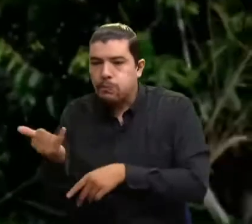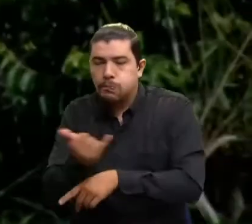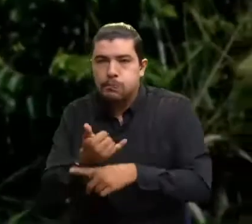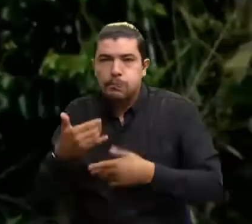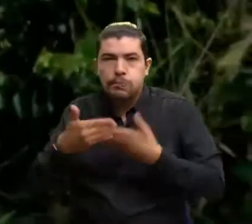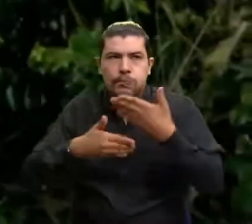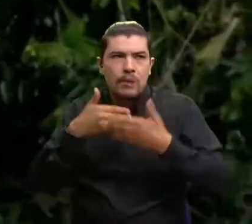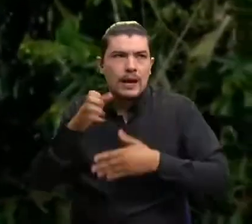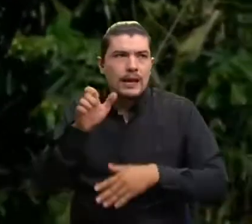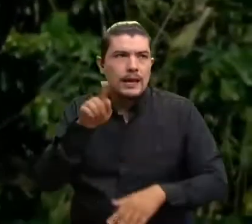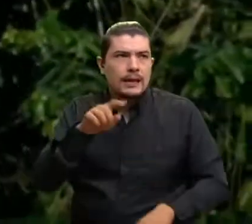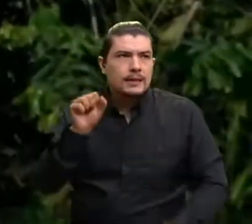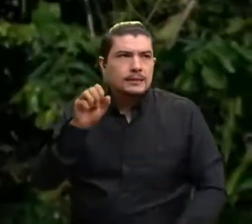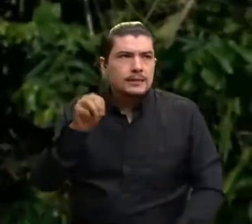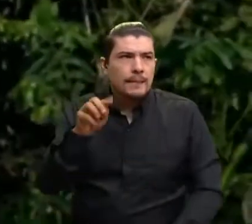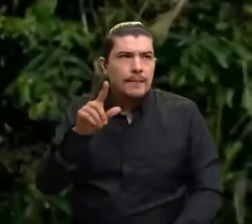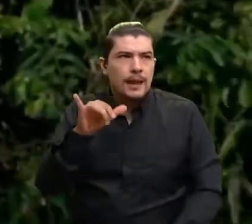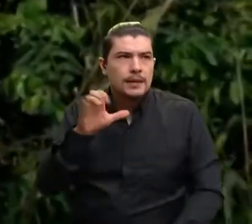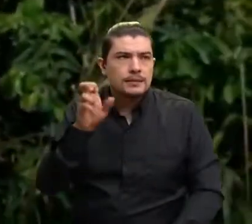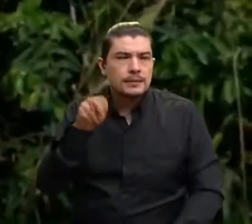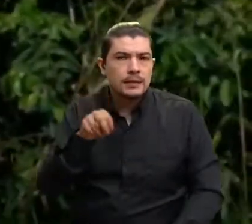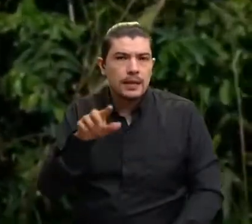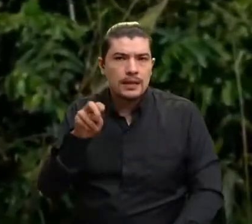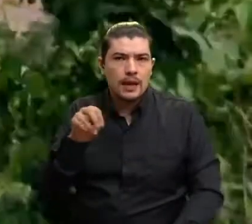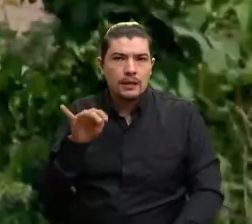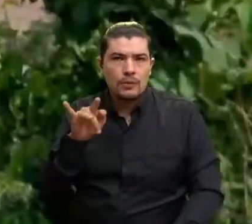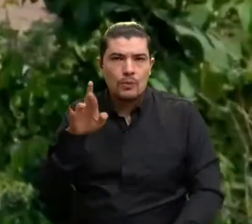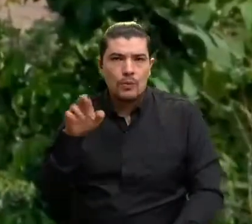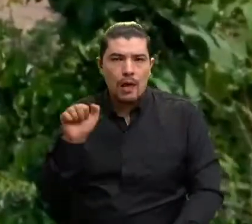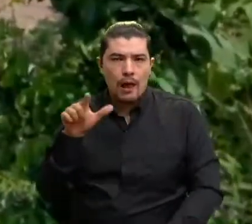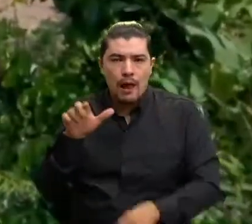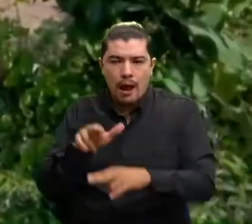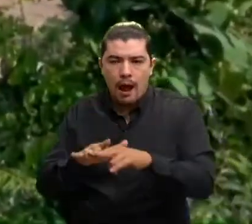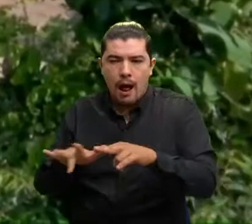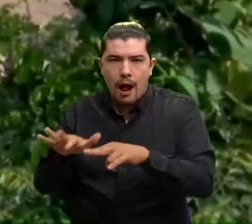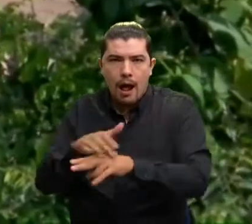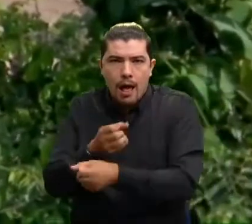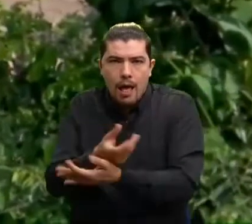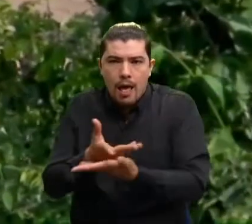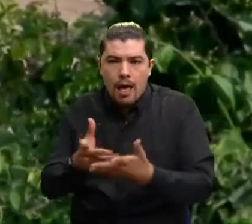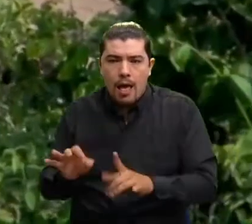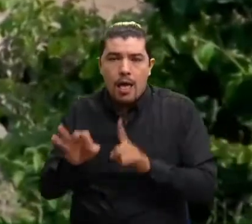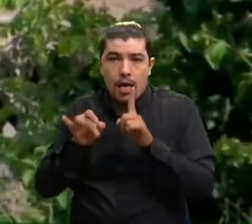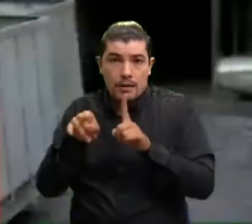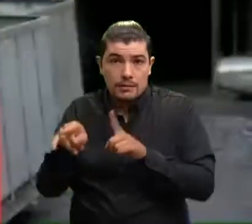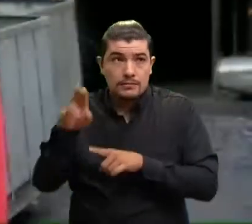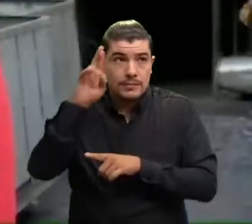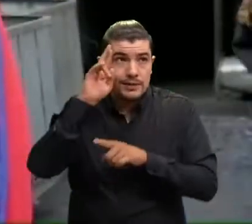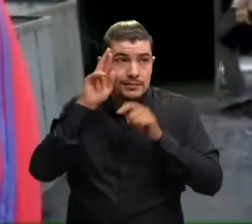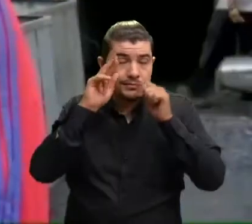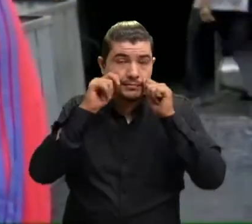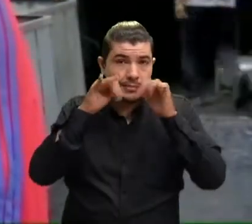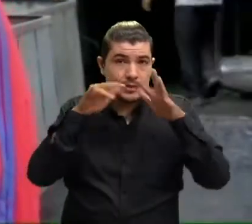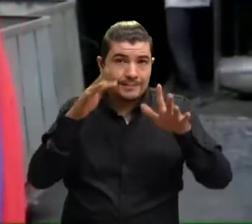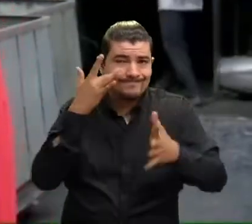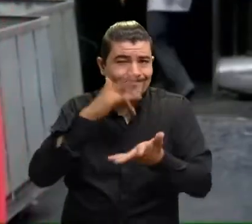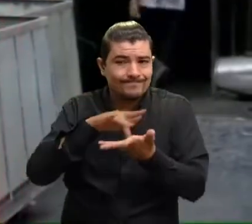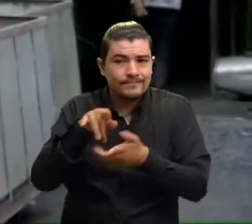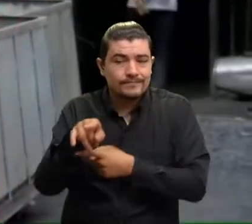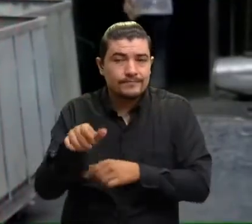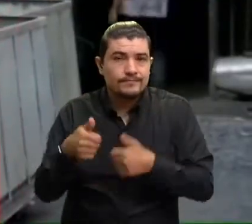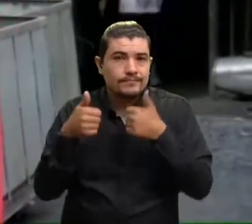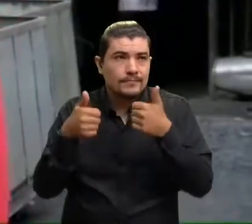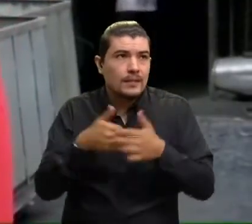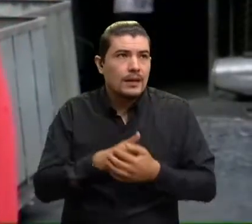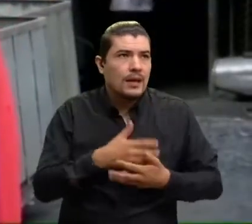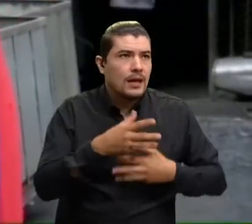del sandblasting natural, que es la remoción de muchas partículas del río, sacando la contaminación. En este inclinado de